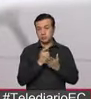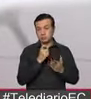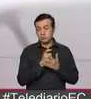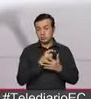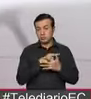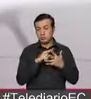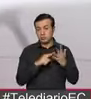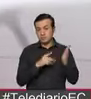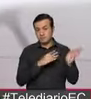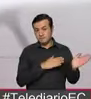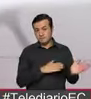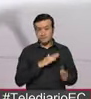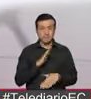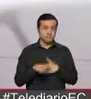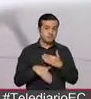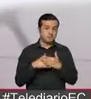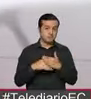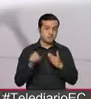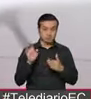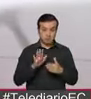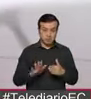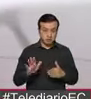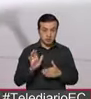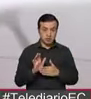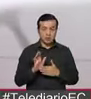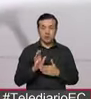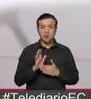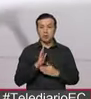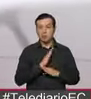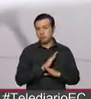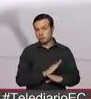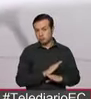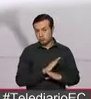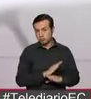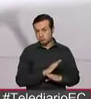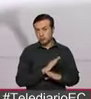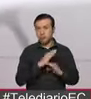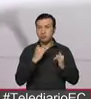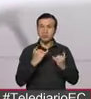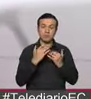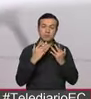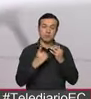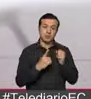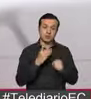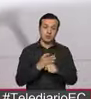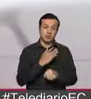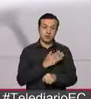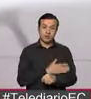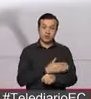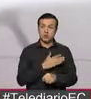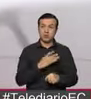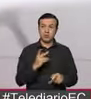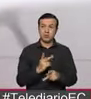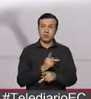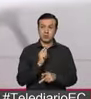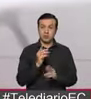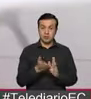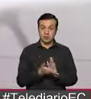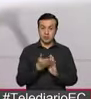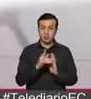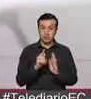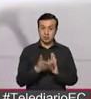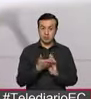entonces todo eso el ecuador es contra tendencia este año el año anterior sufrimos un ligero crecimiento en